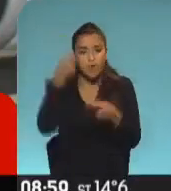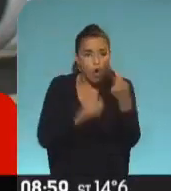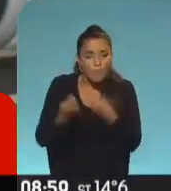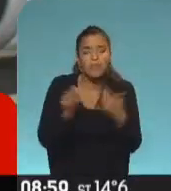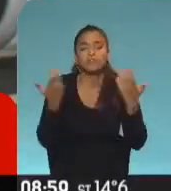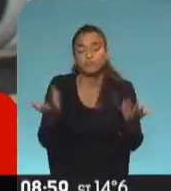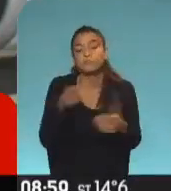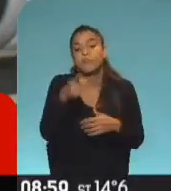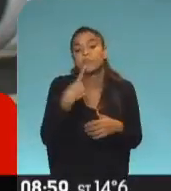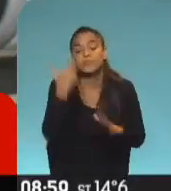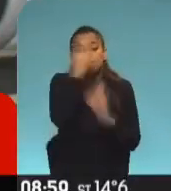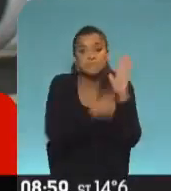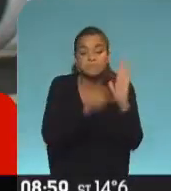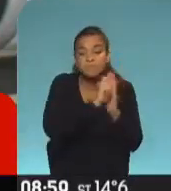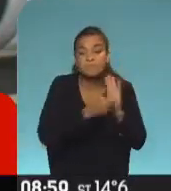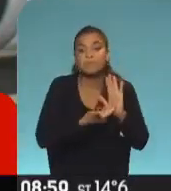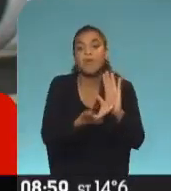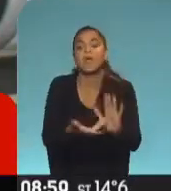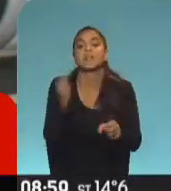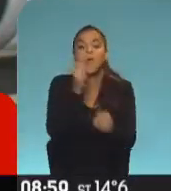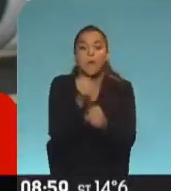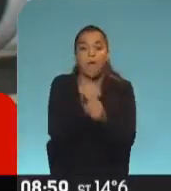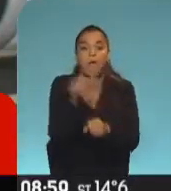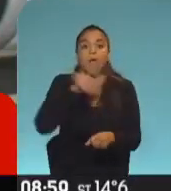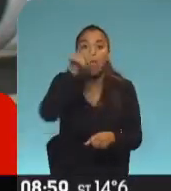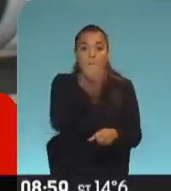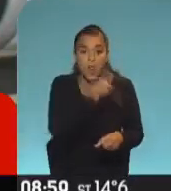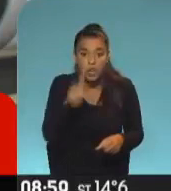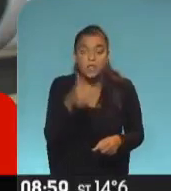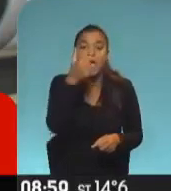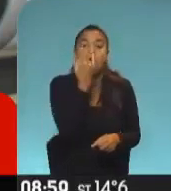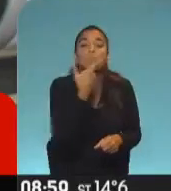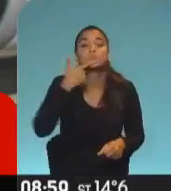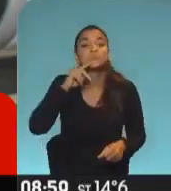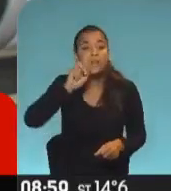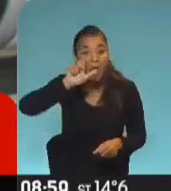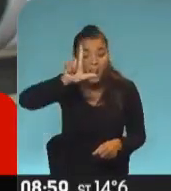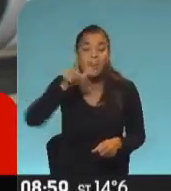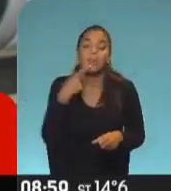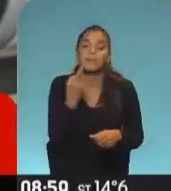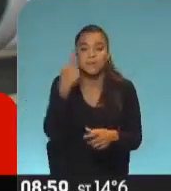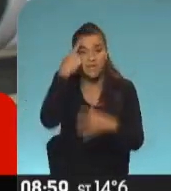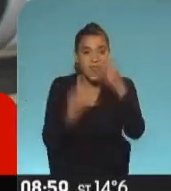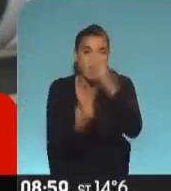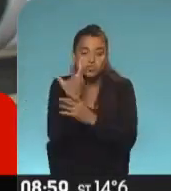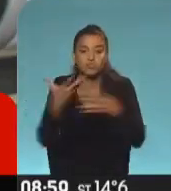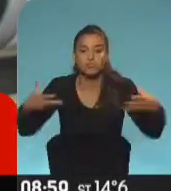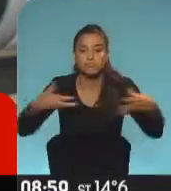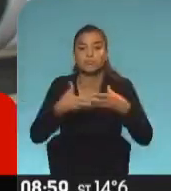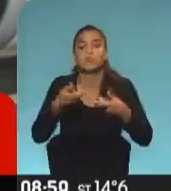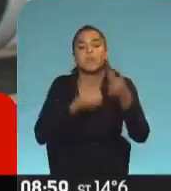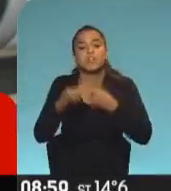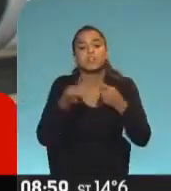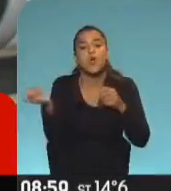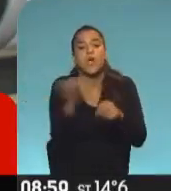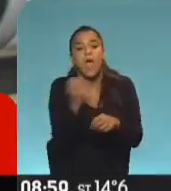e indica en esa carta hacia los trabajadores de las líneas argentinas y austral que también se va a avanzar en la creación de una unidad de negocios de